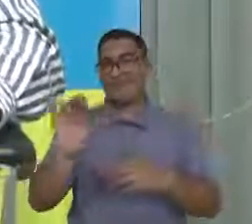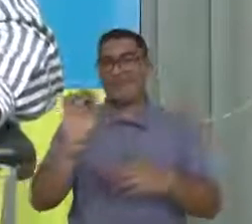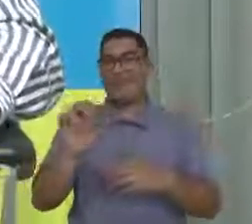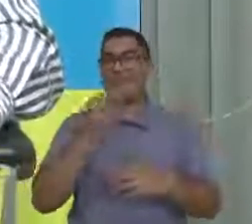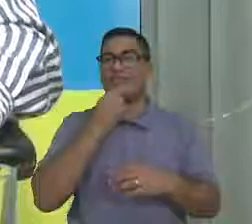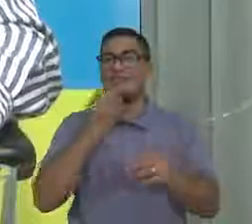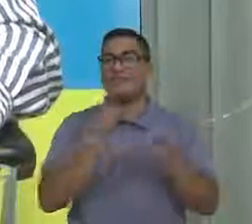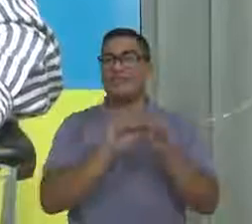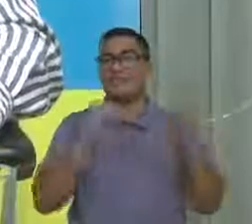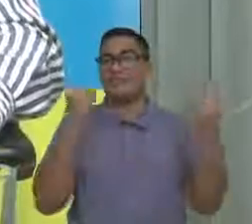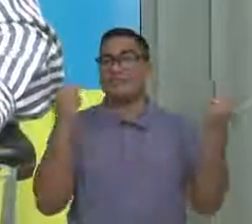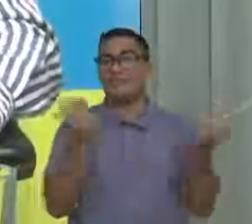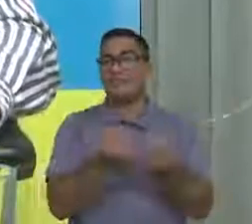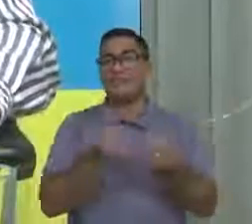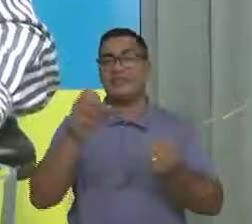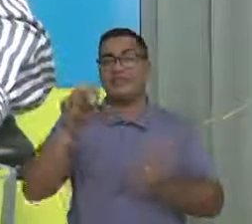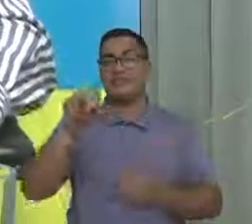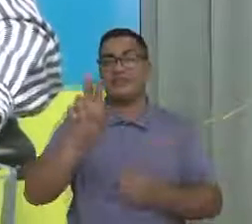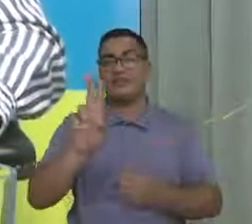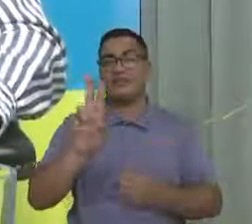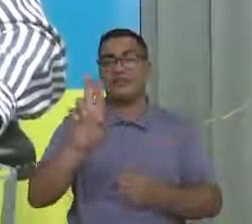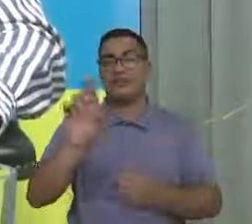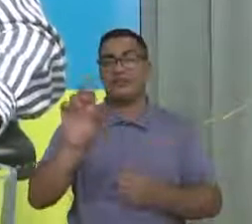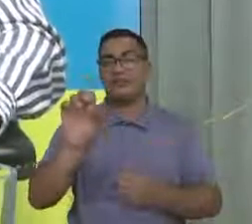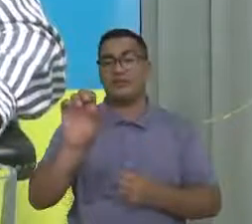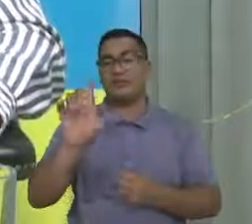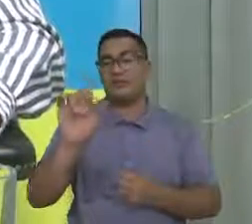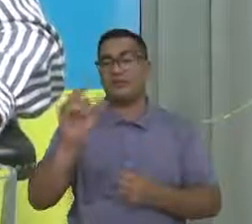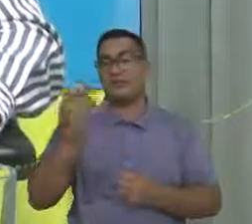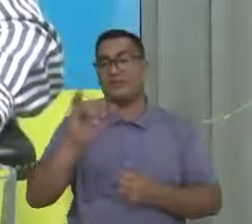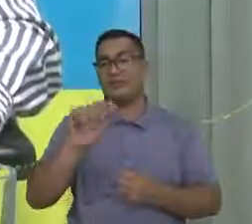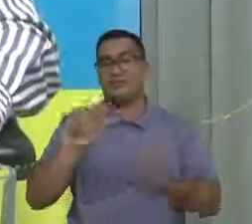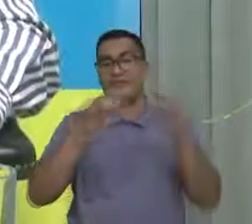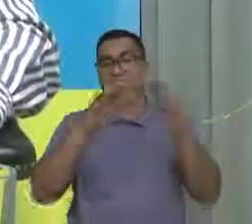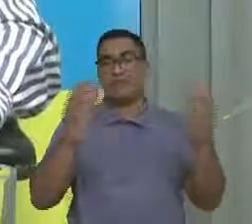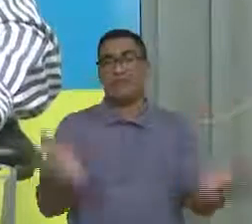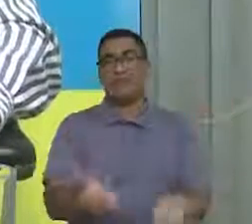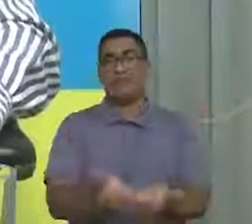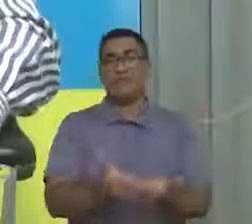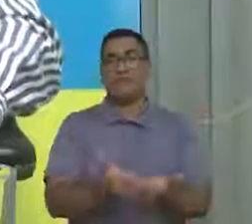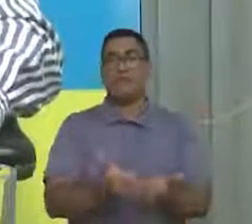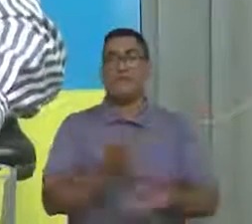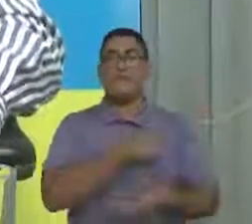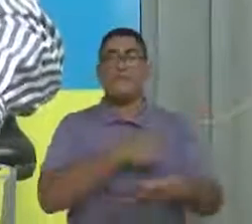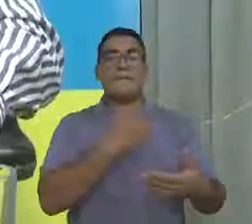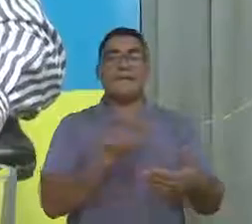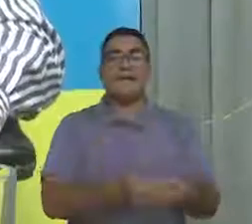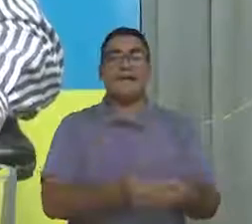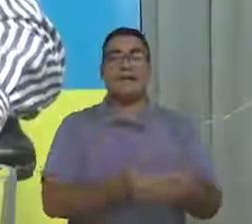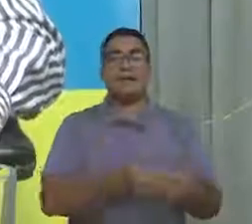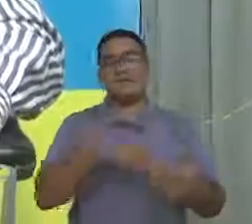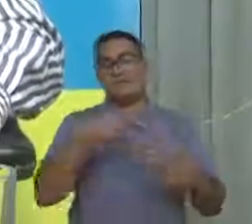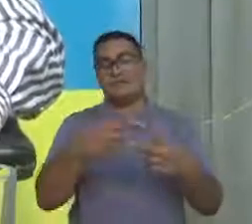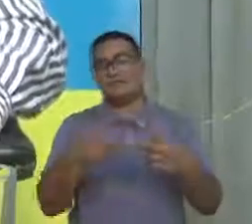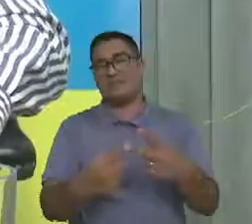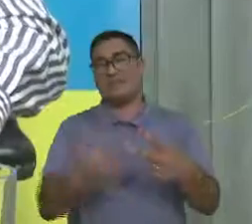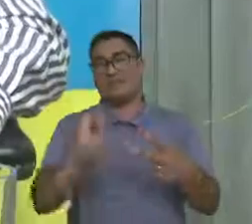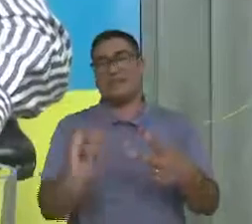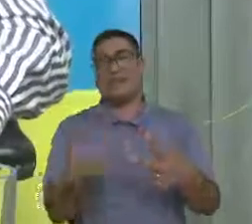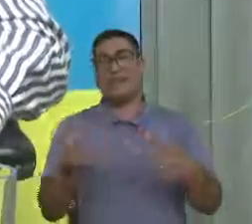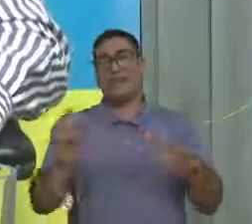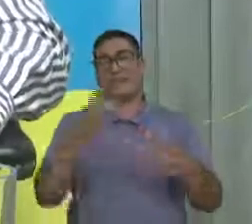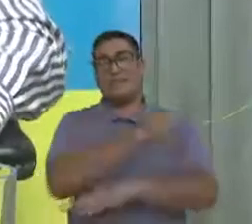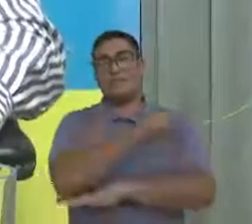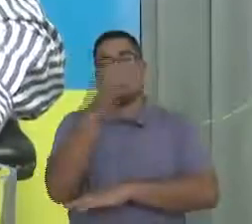nefrología del mundo, se acordó que el segundo jueves del mes de marzo se celebra el Día